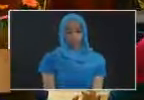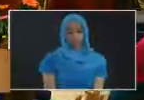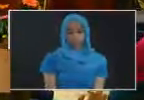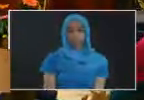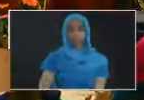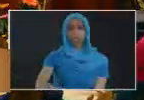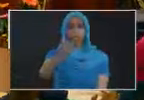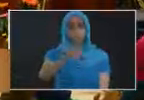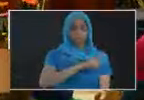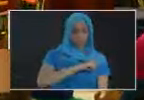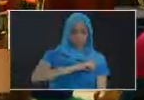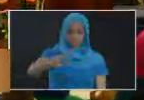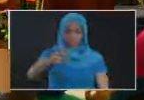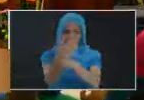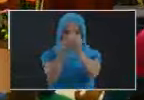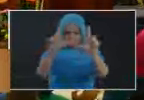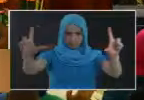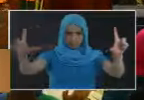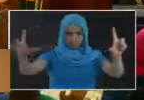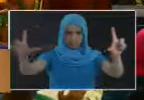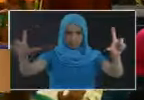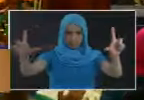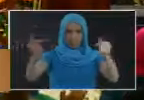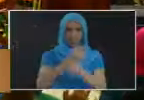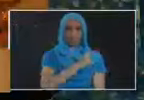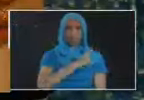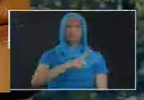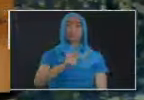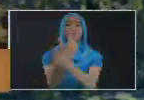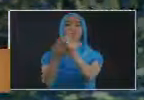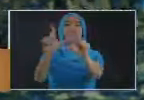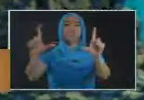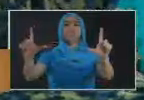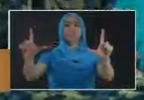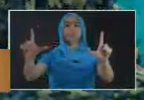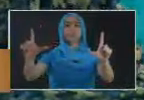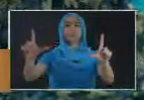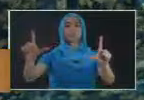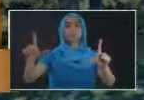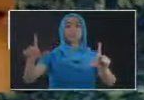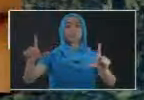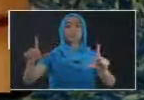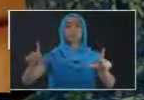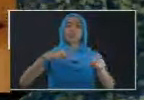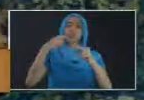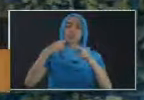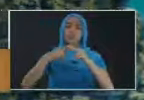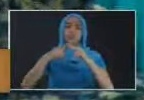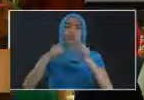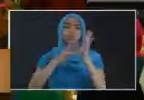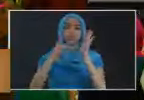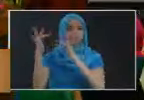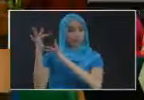¡Sé libre! ¡Sé libre! En el nombre de Jesús.